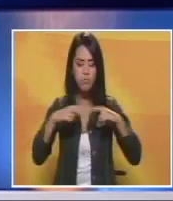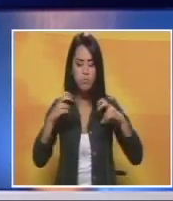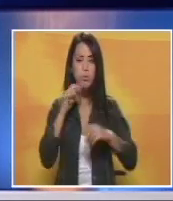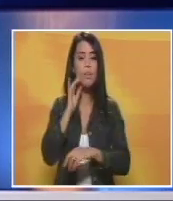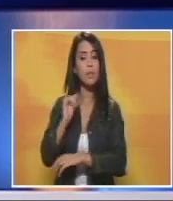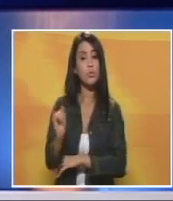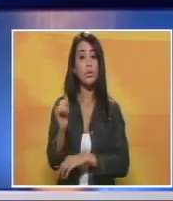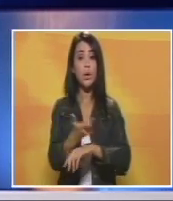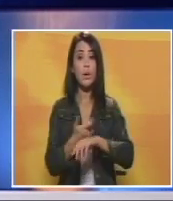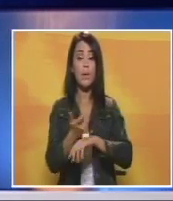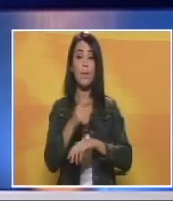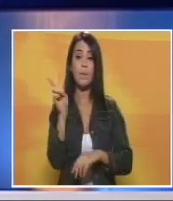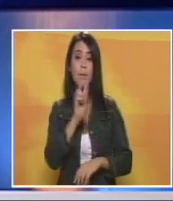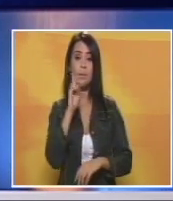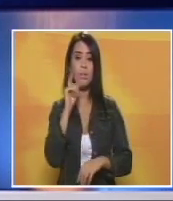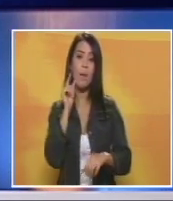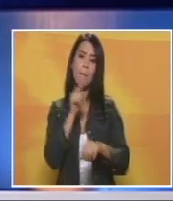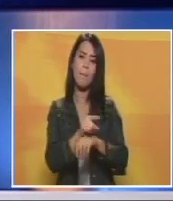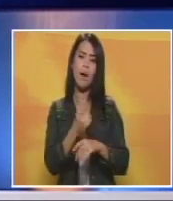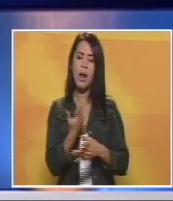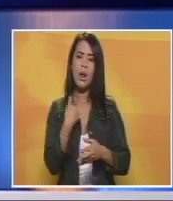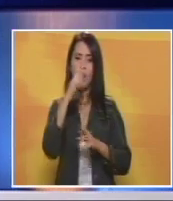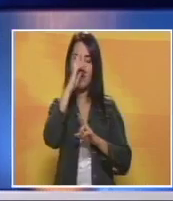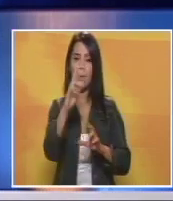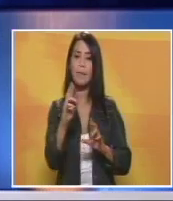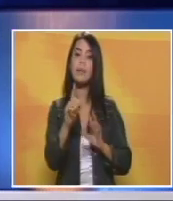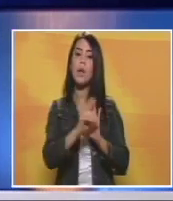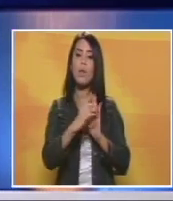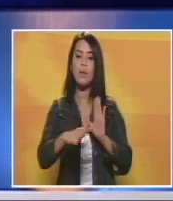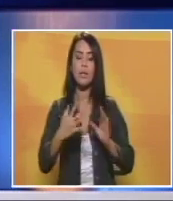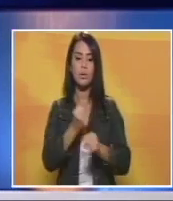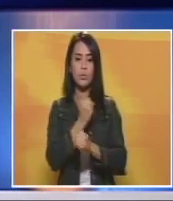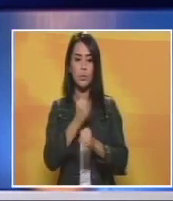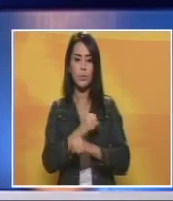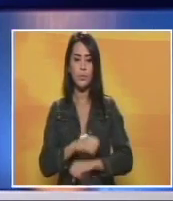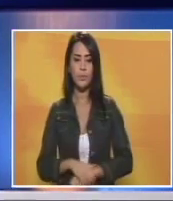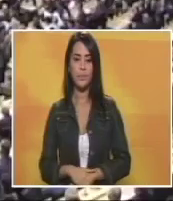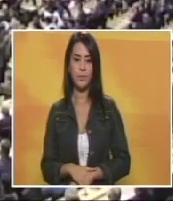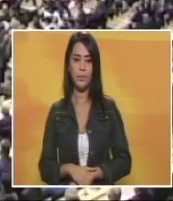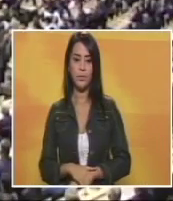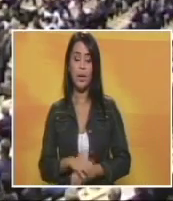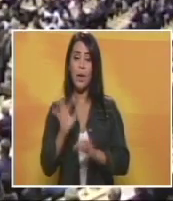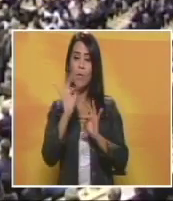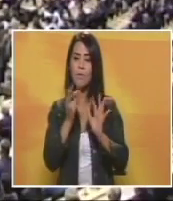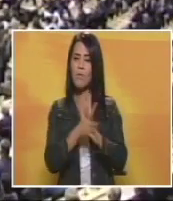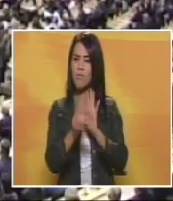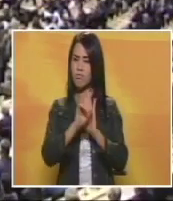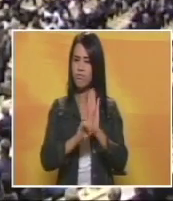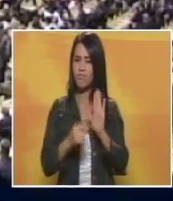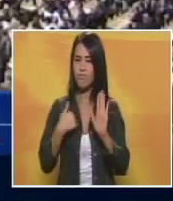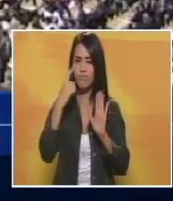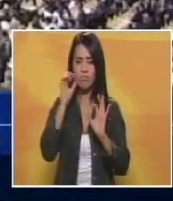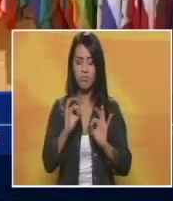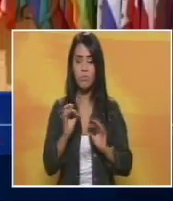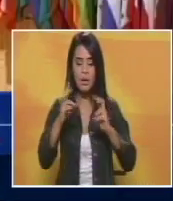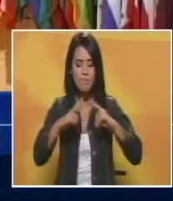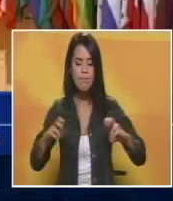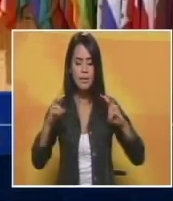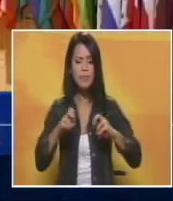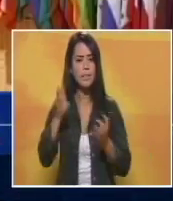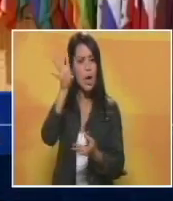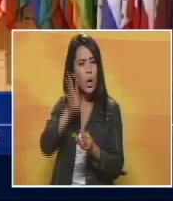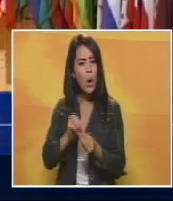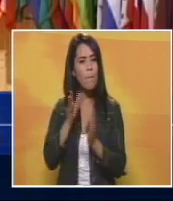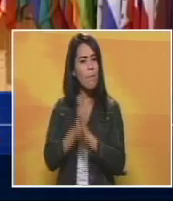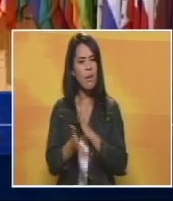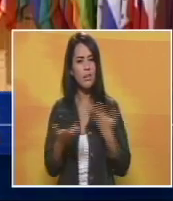gobierno venezolano por presuntas violaciones a los derechos laborales. Se trata del mecanismo de más alto nivel que investiga y establece conclusiones sobre